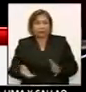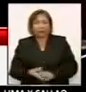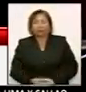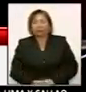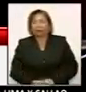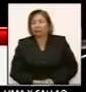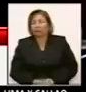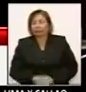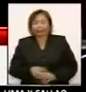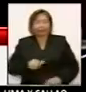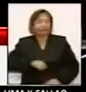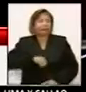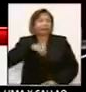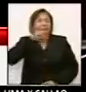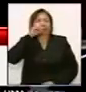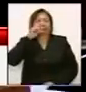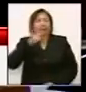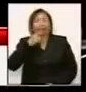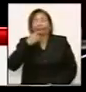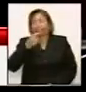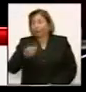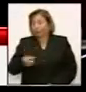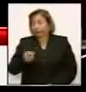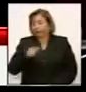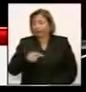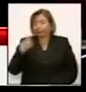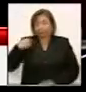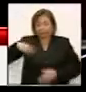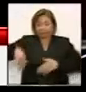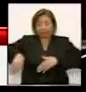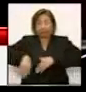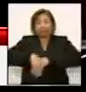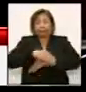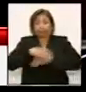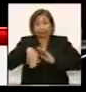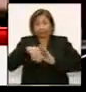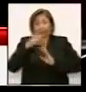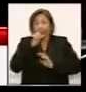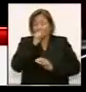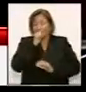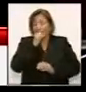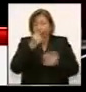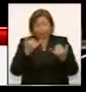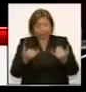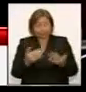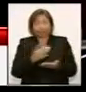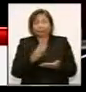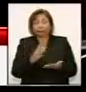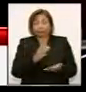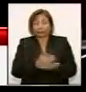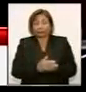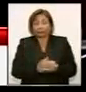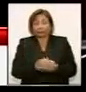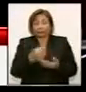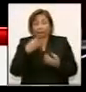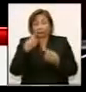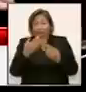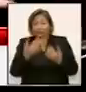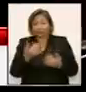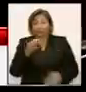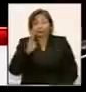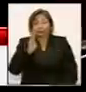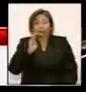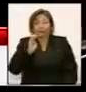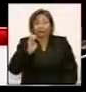fue obviamente la soberbia. Y se les dijo, yo lo he dicho acá en los pasos por Dios varias veces, presidente, ese es el problema que estamos hoy día, porque después lo que ha revelado el señor